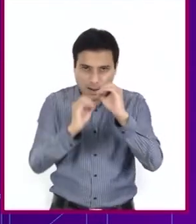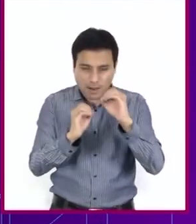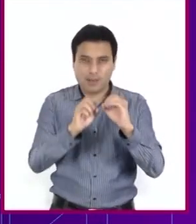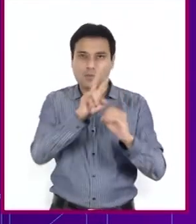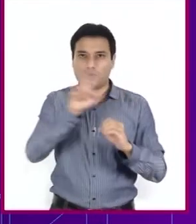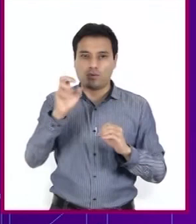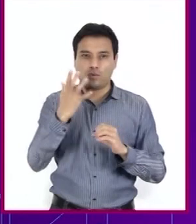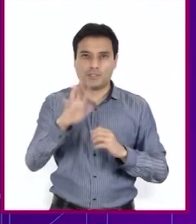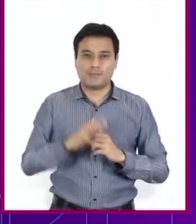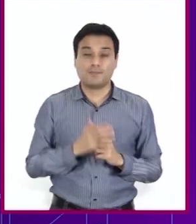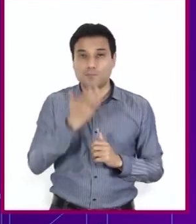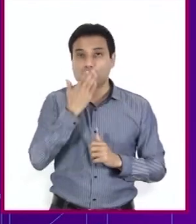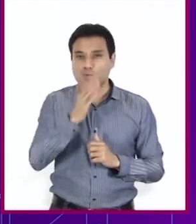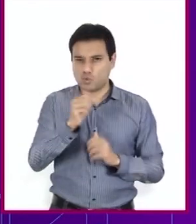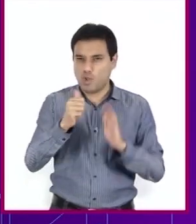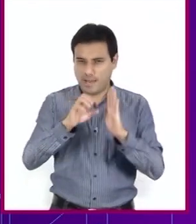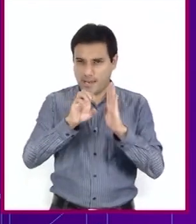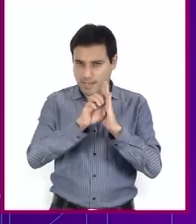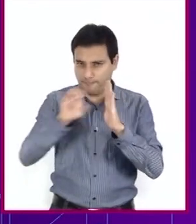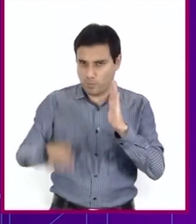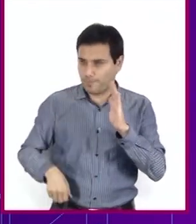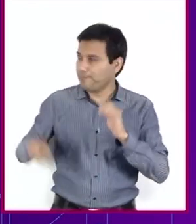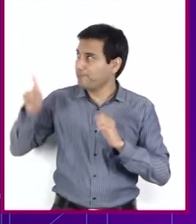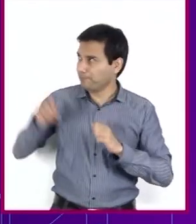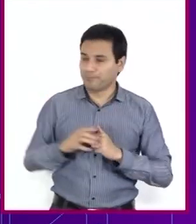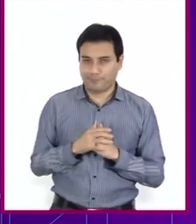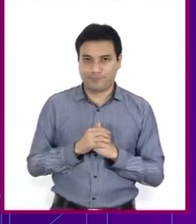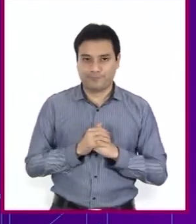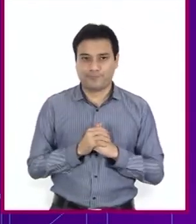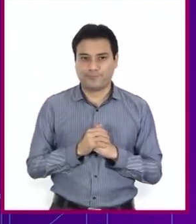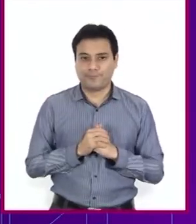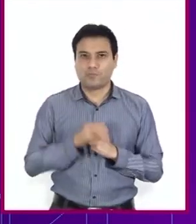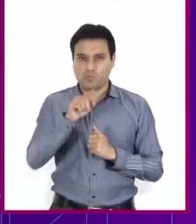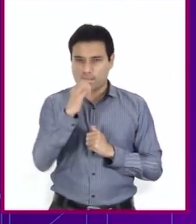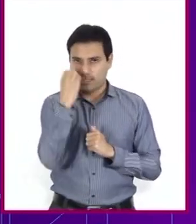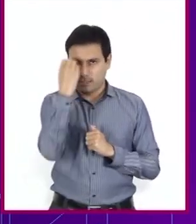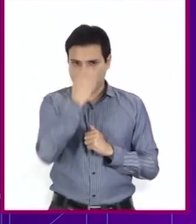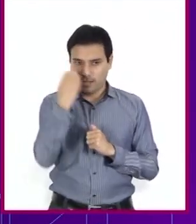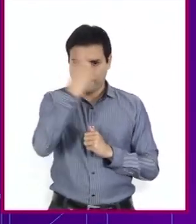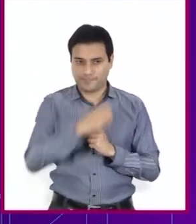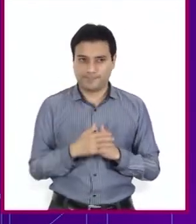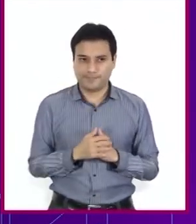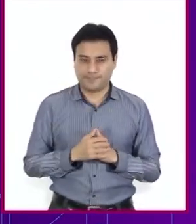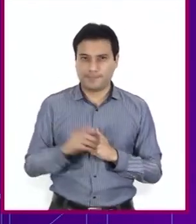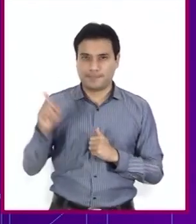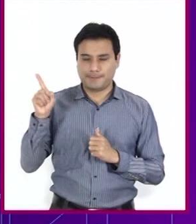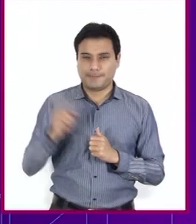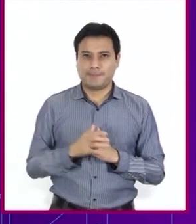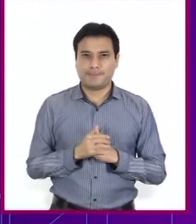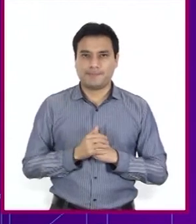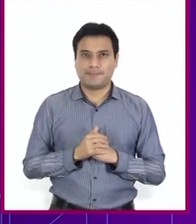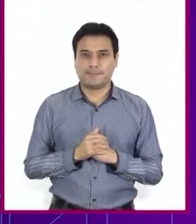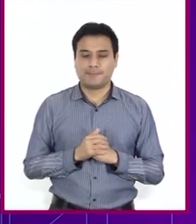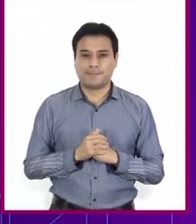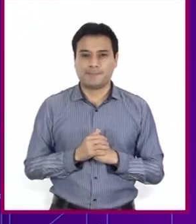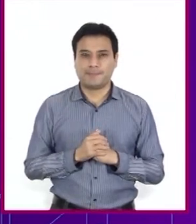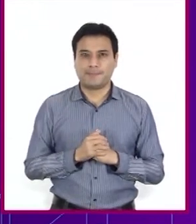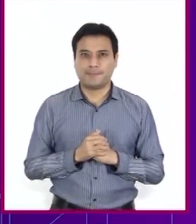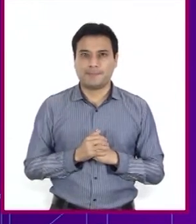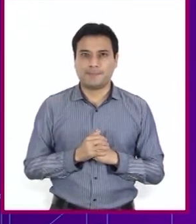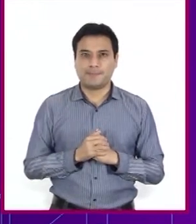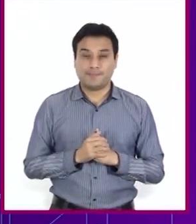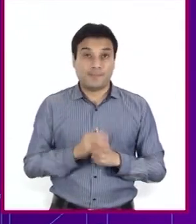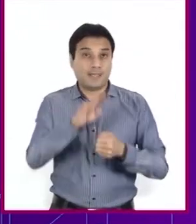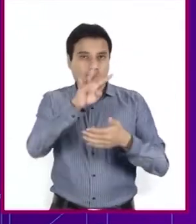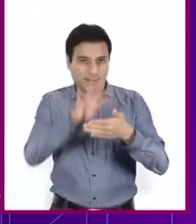resolver otra sucesión de figuras. Observemos la sucesión de figuras y completemos la